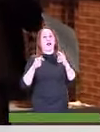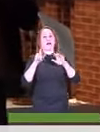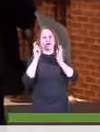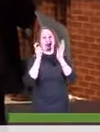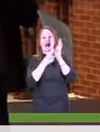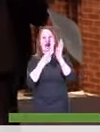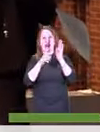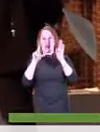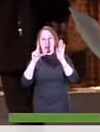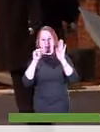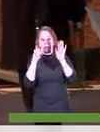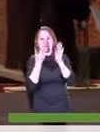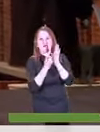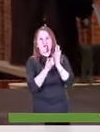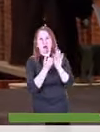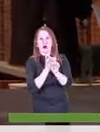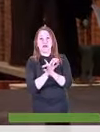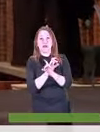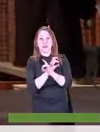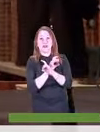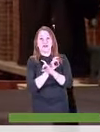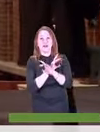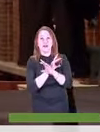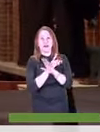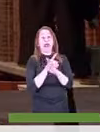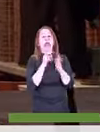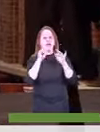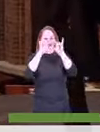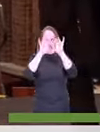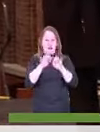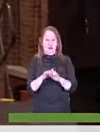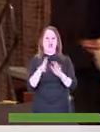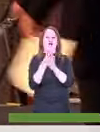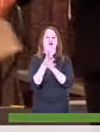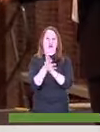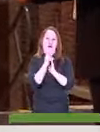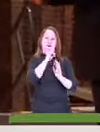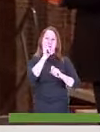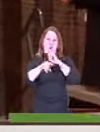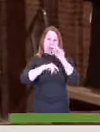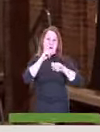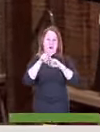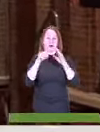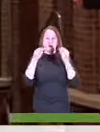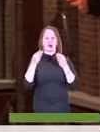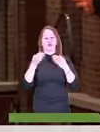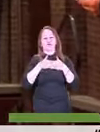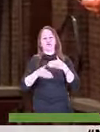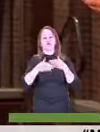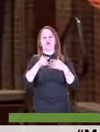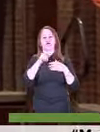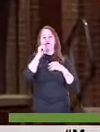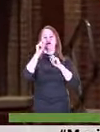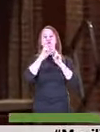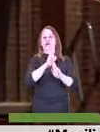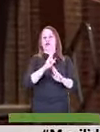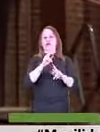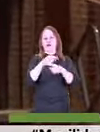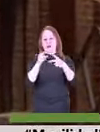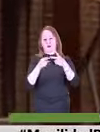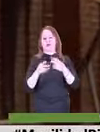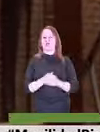el chat de la transmisión para que puedan dejar sus datos y sus preguntas puedan ser respondidas durante las próximas semanas. Entonces, sin